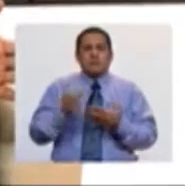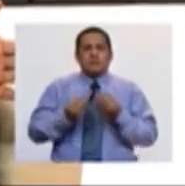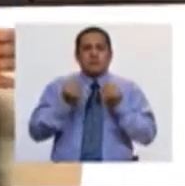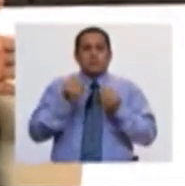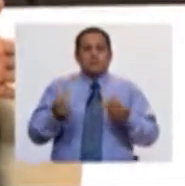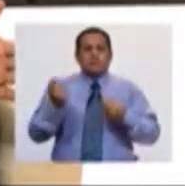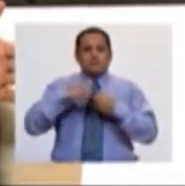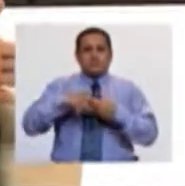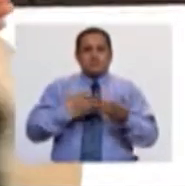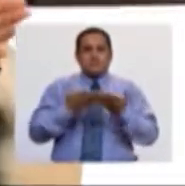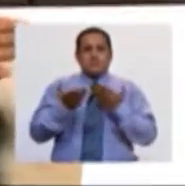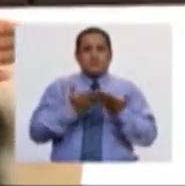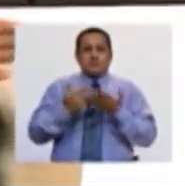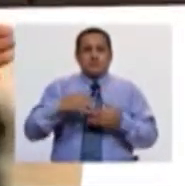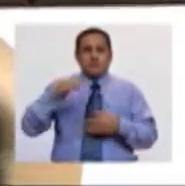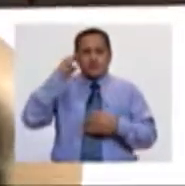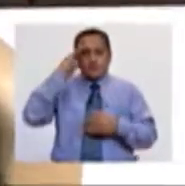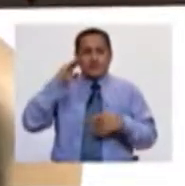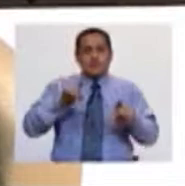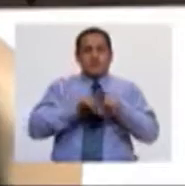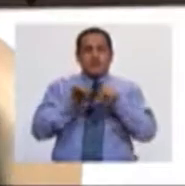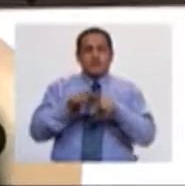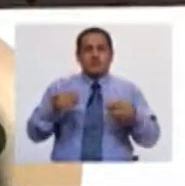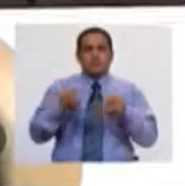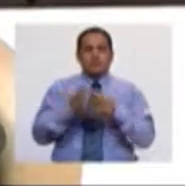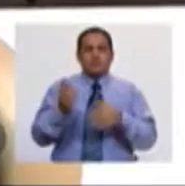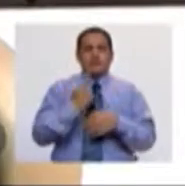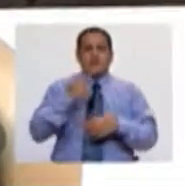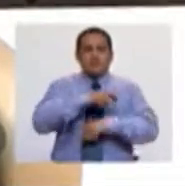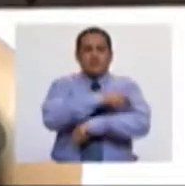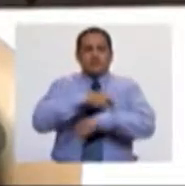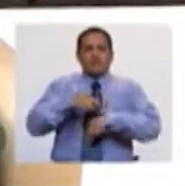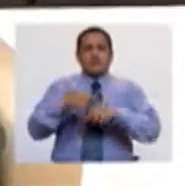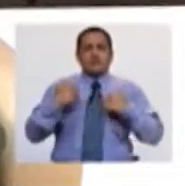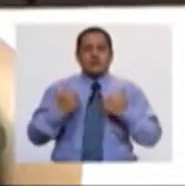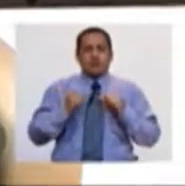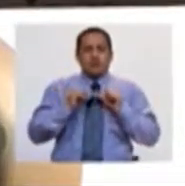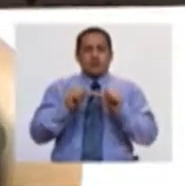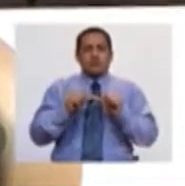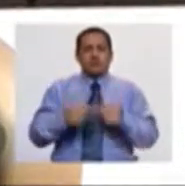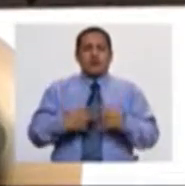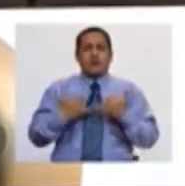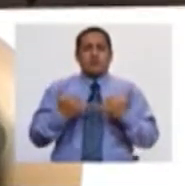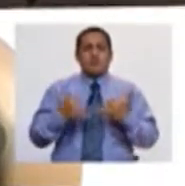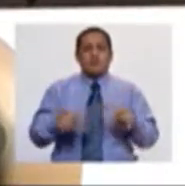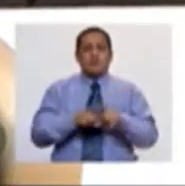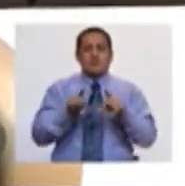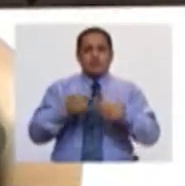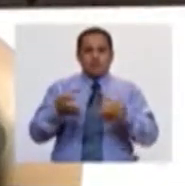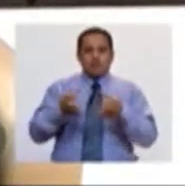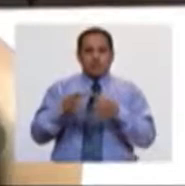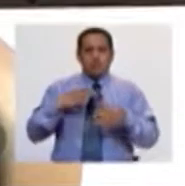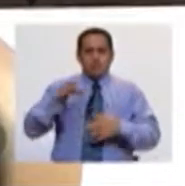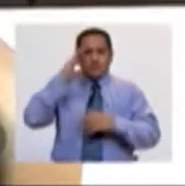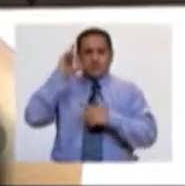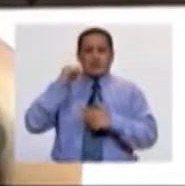tropas conscriptas o servicio militar y un porcentaje de tropas profesionales que tengan continuidad. Las tropas